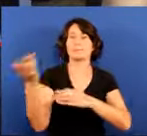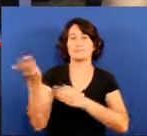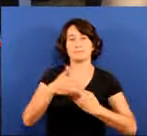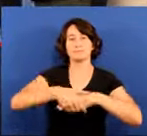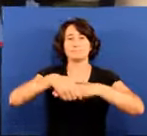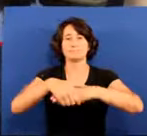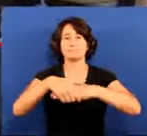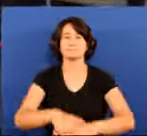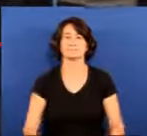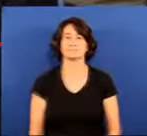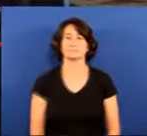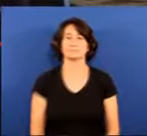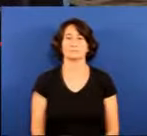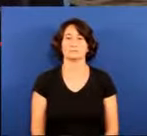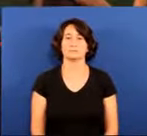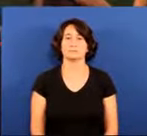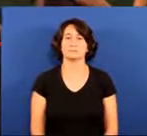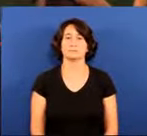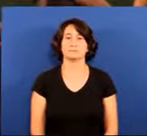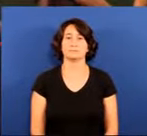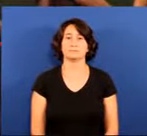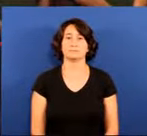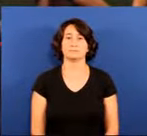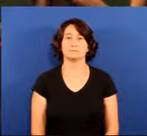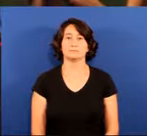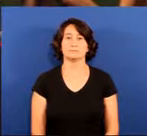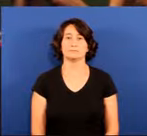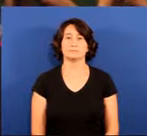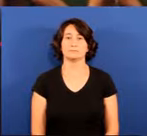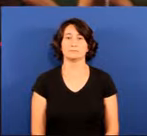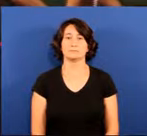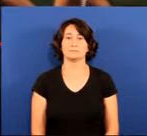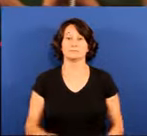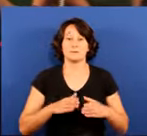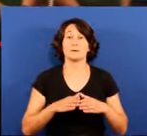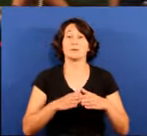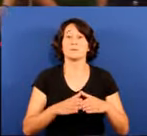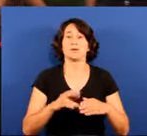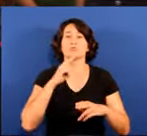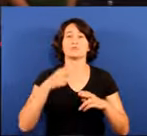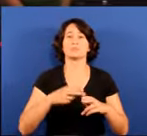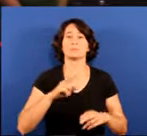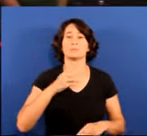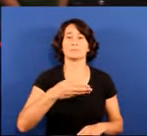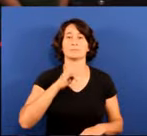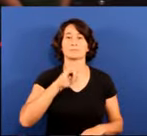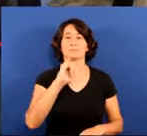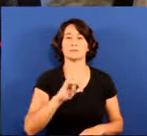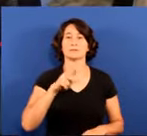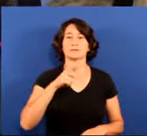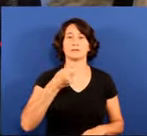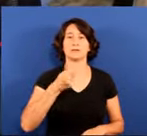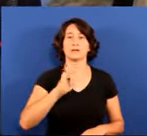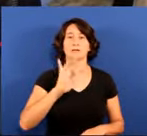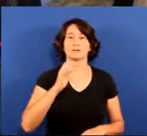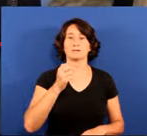Miren Josuna Aristondo, ha trasladado al club su felicitación por la brillante temporada de la Vizcaitarra, que ha vencido en todas